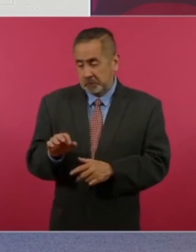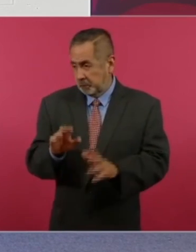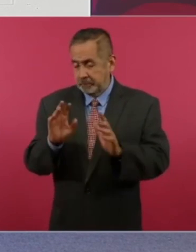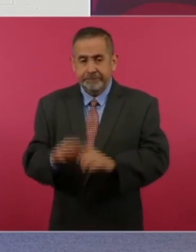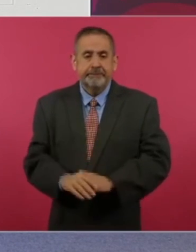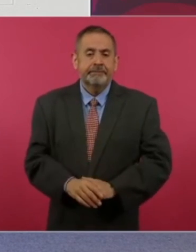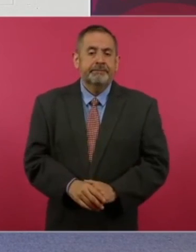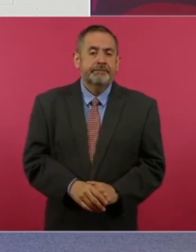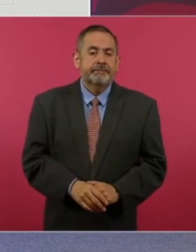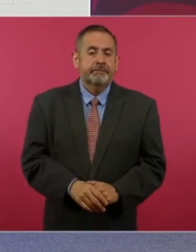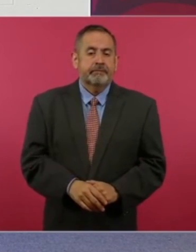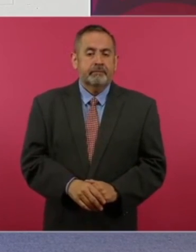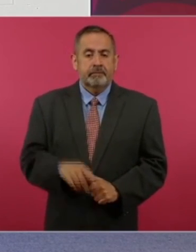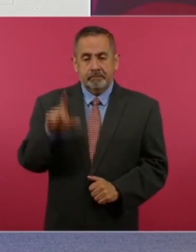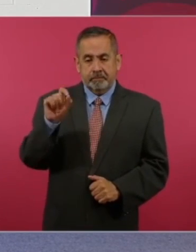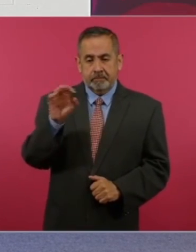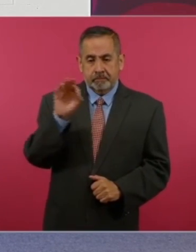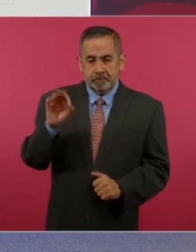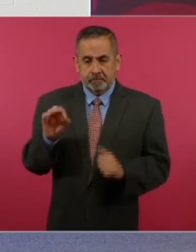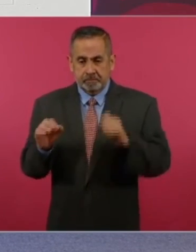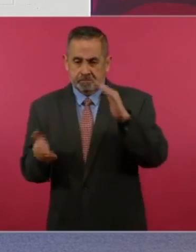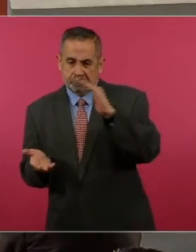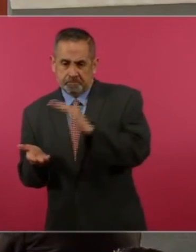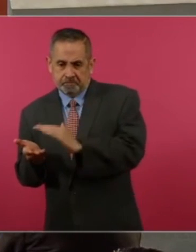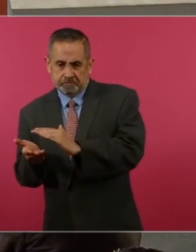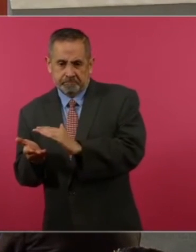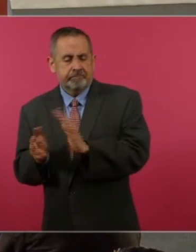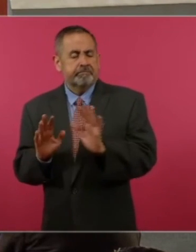20% de disminución.